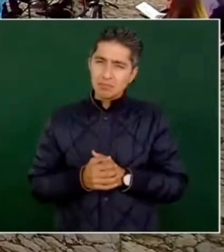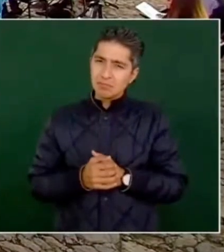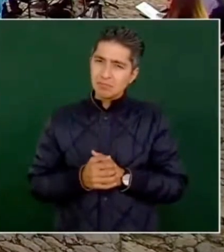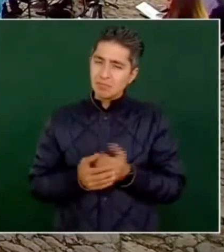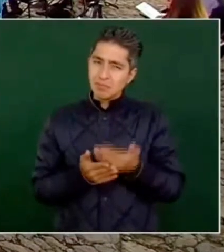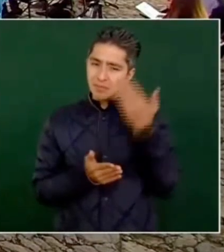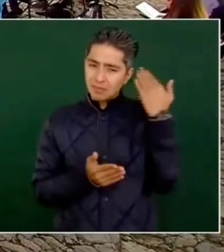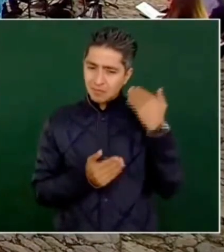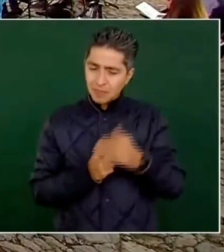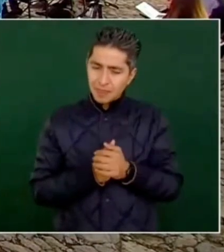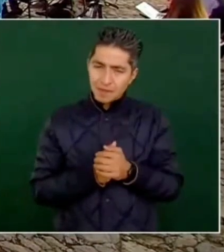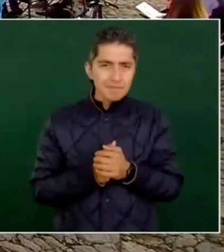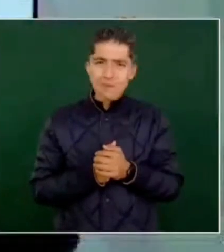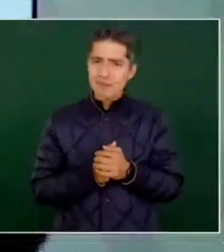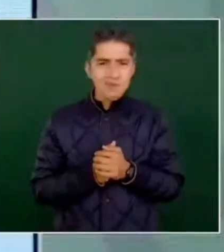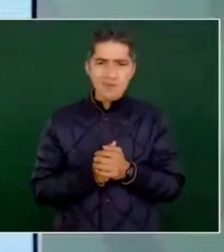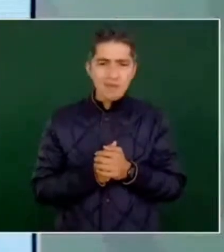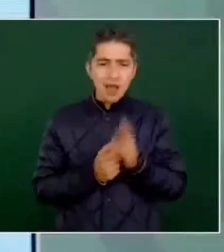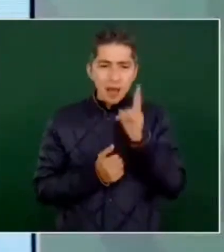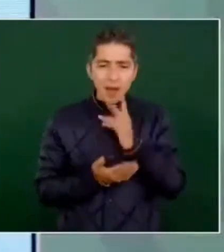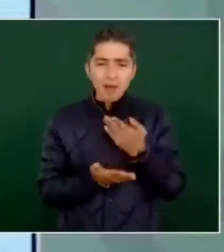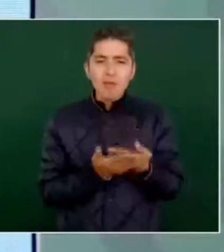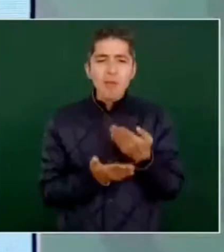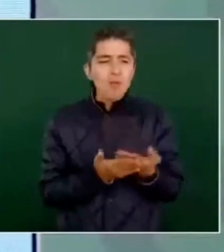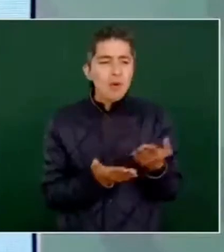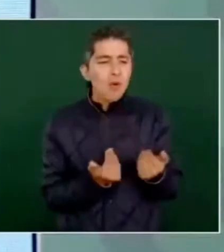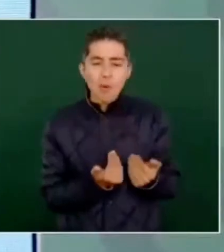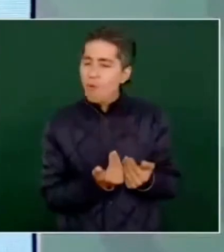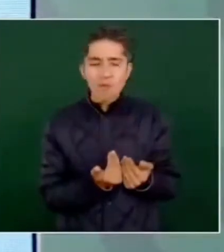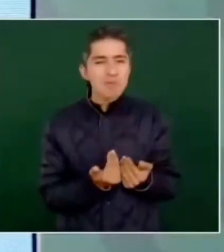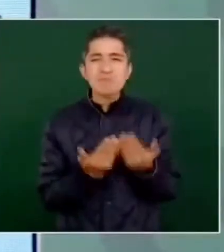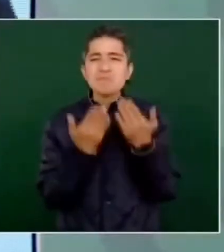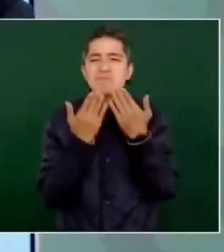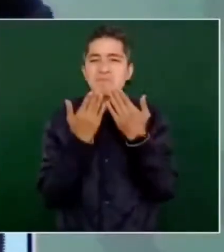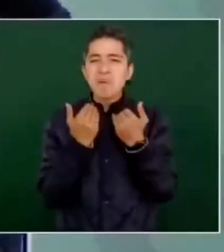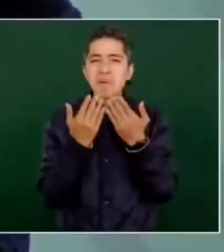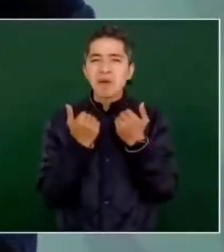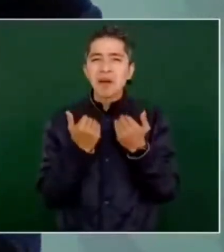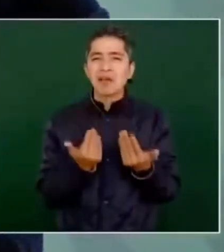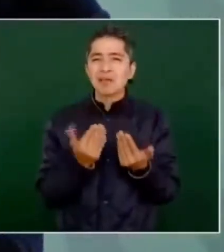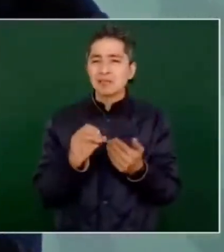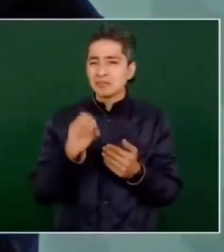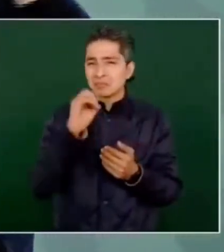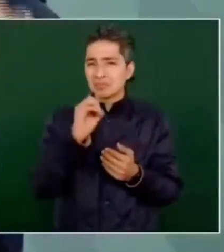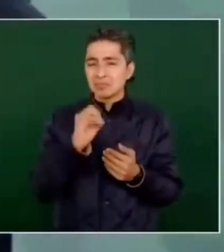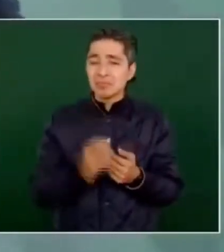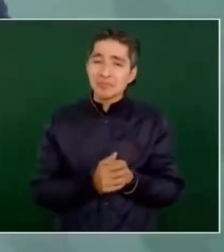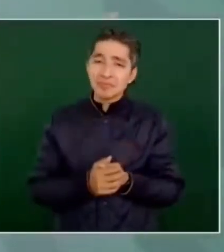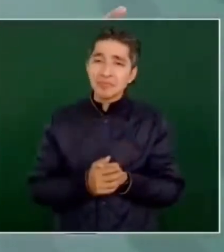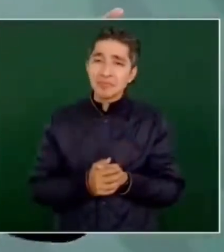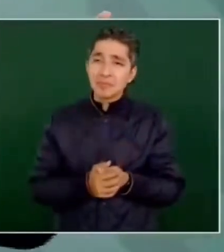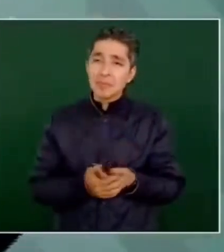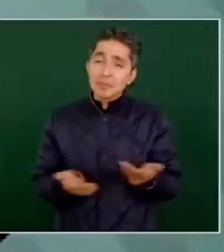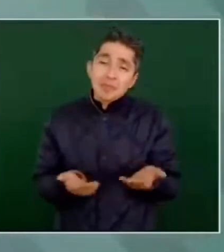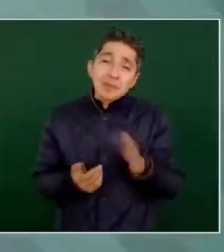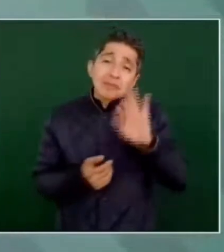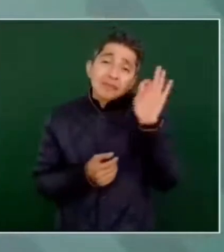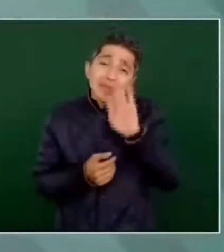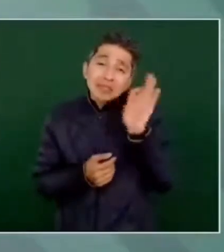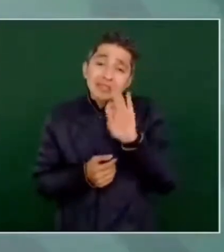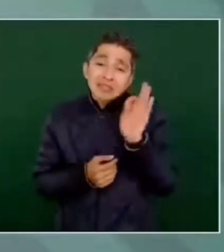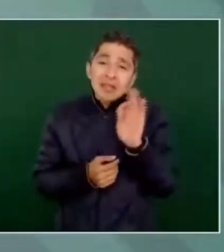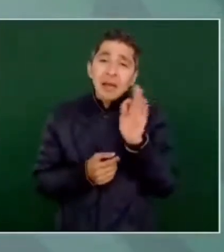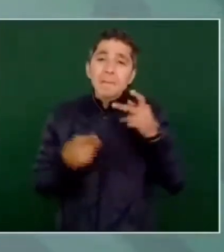No hay prueba de nada, si acaso de que el que